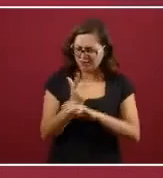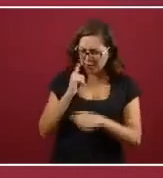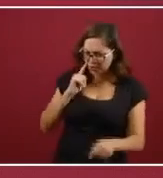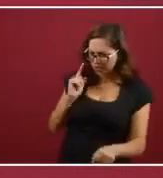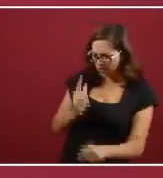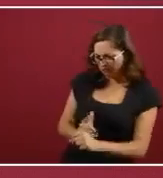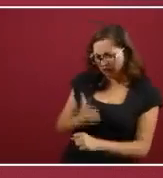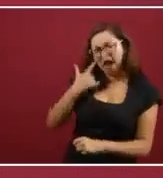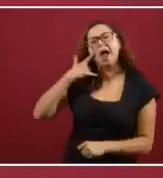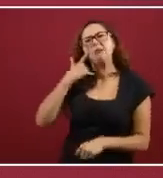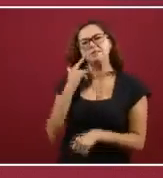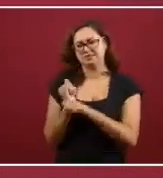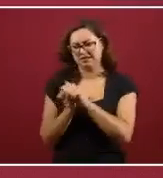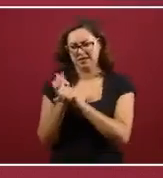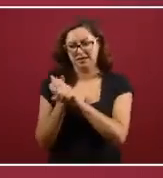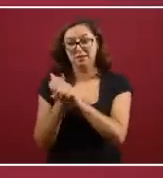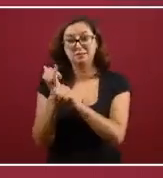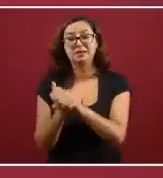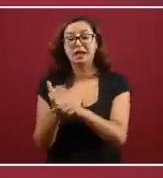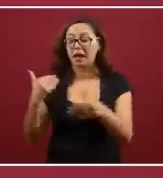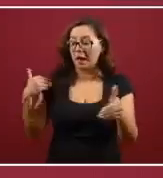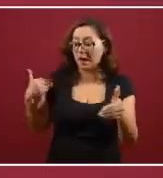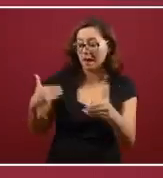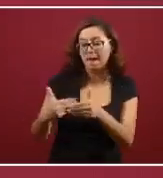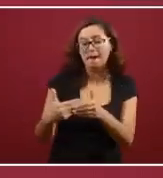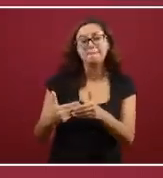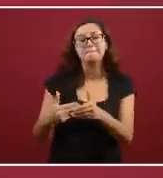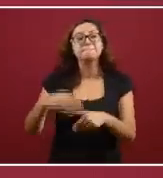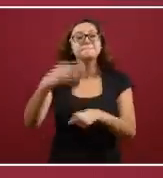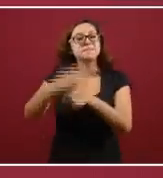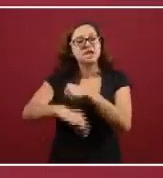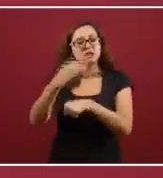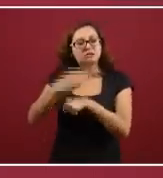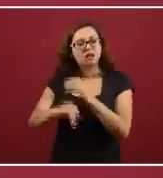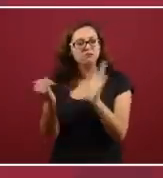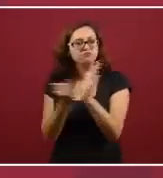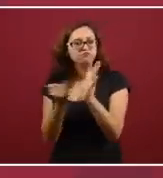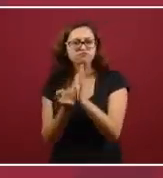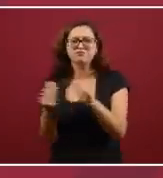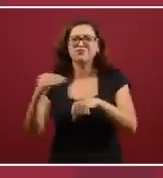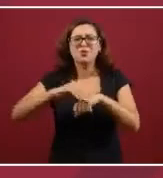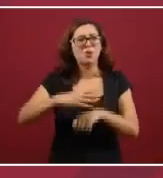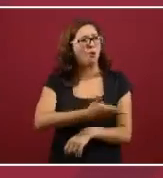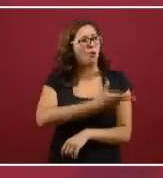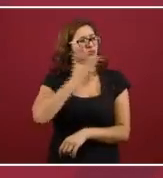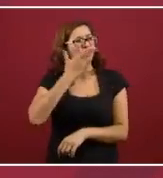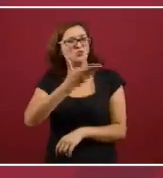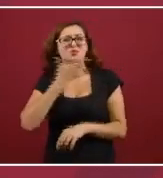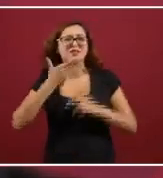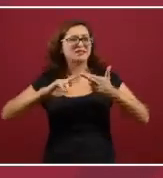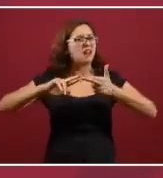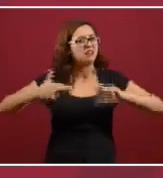un procedimiento de investigación. Esto es habitual, entonces, como les decía.